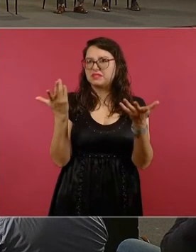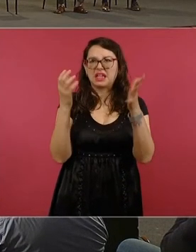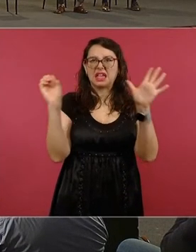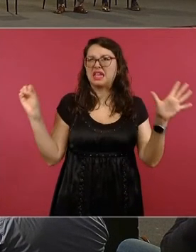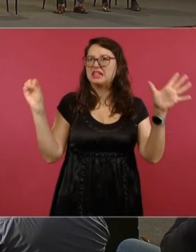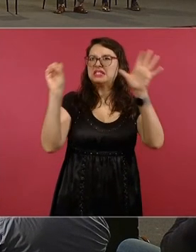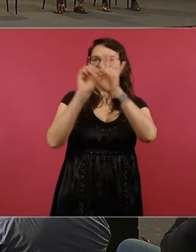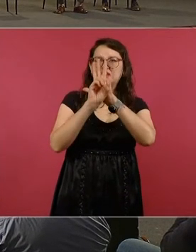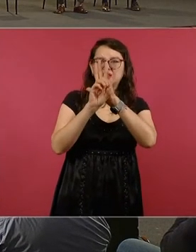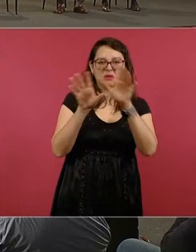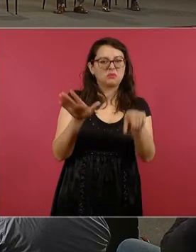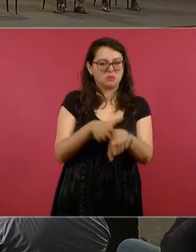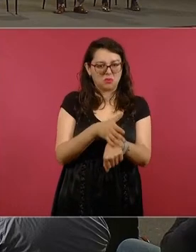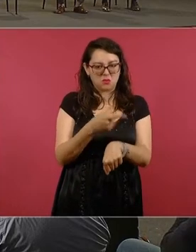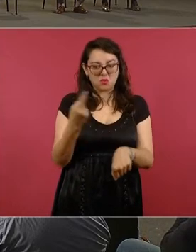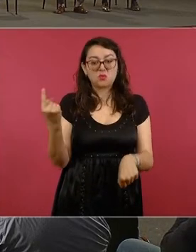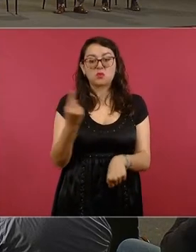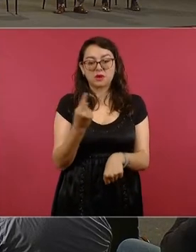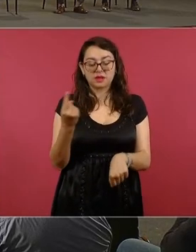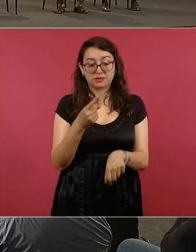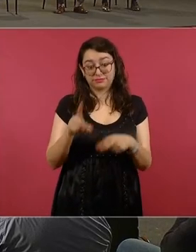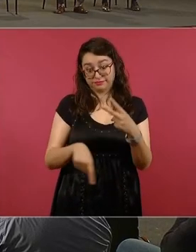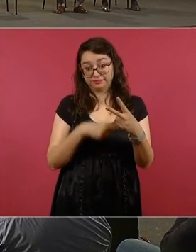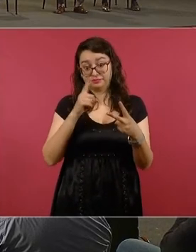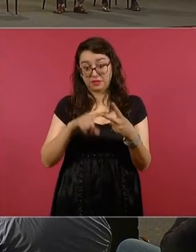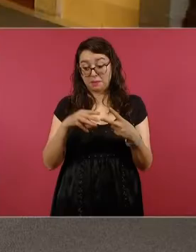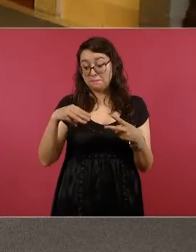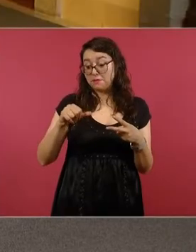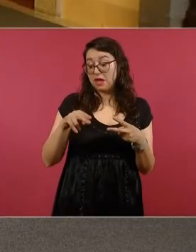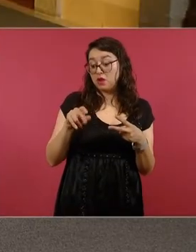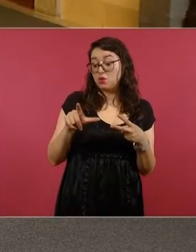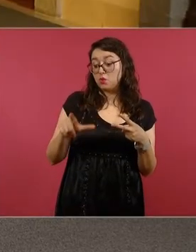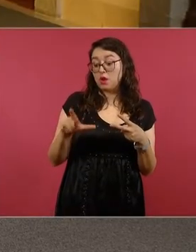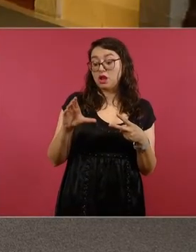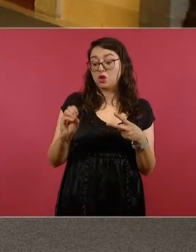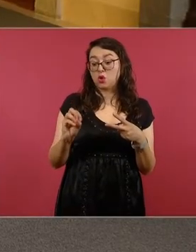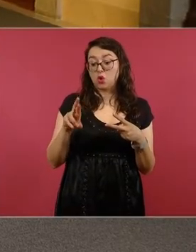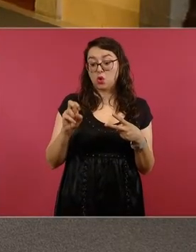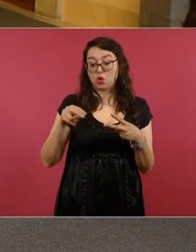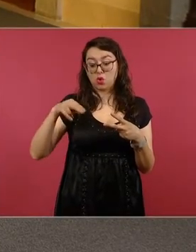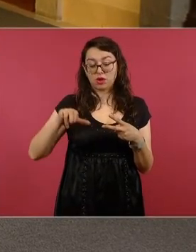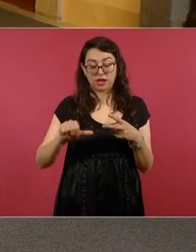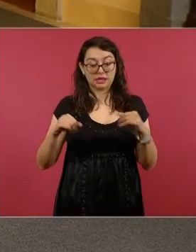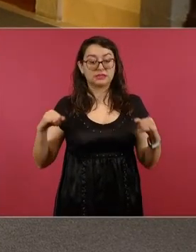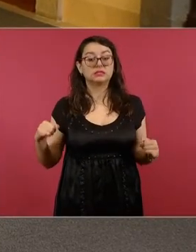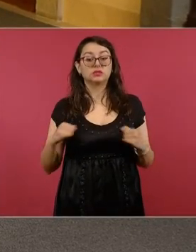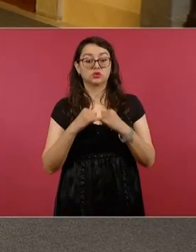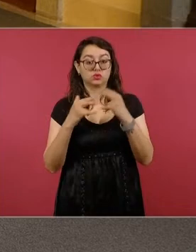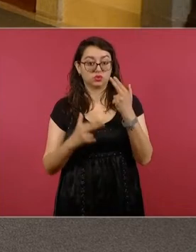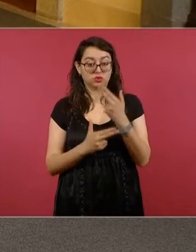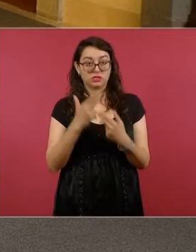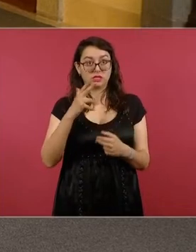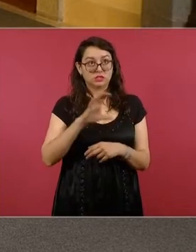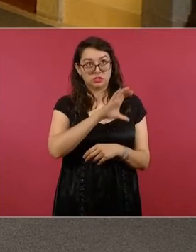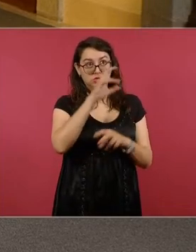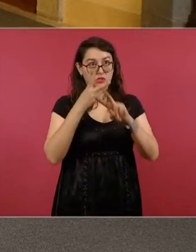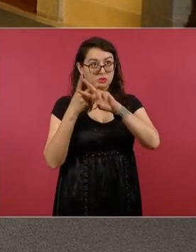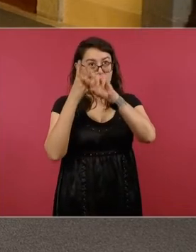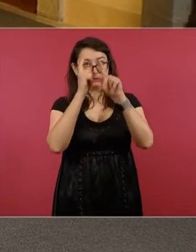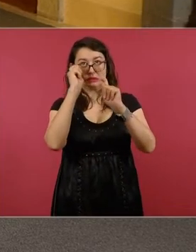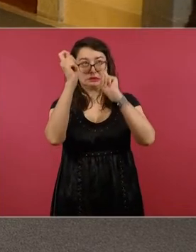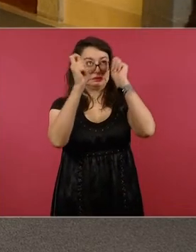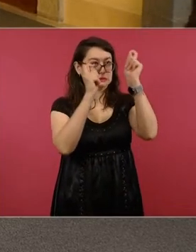eclipses. Y el doctor Manuel Corona, también del Instituto Nacional de Astrofísica, Óptica